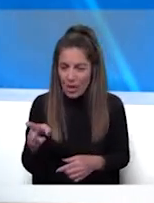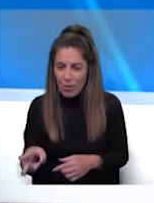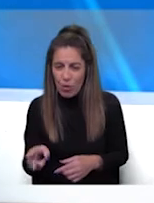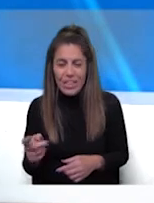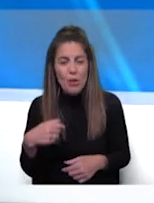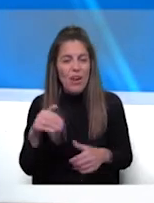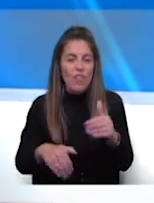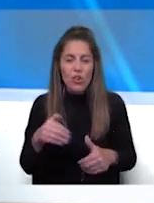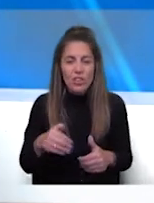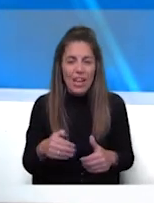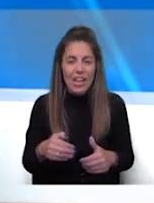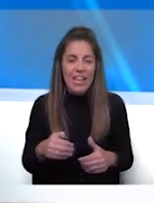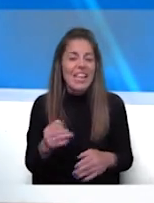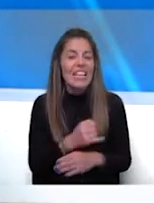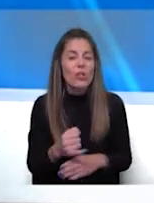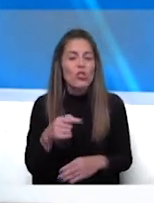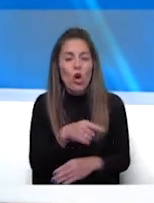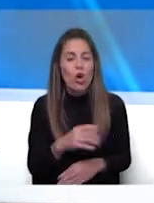el organismo anticorrupción